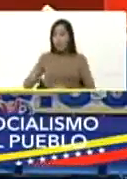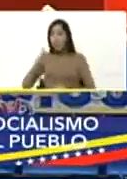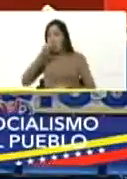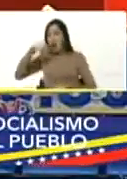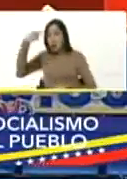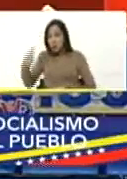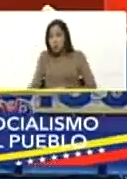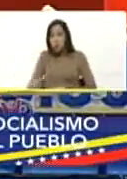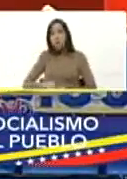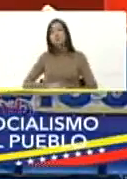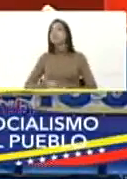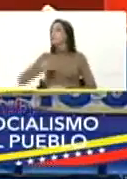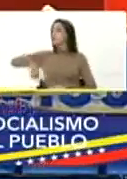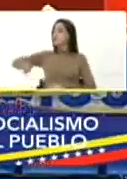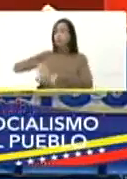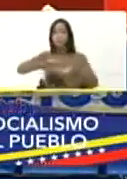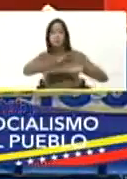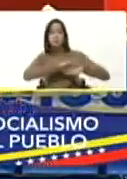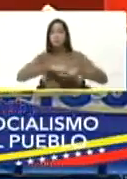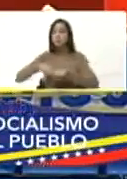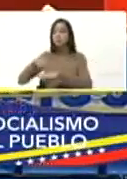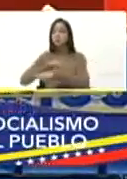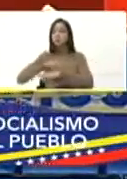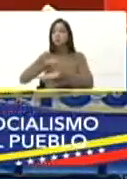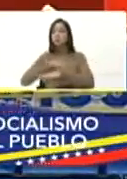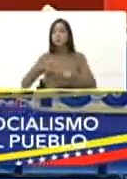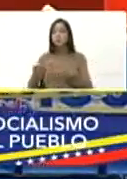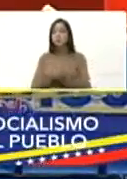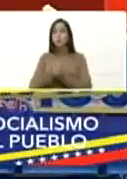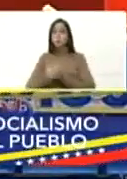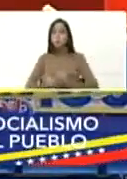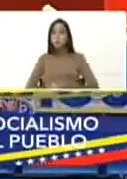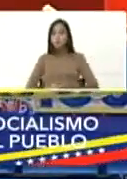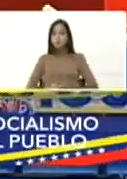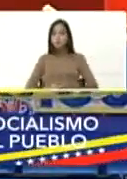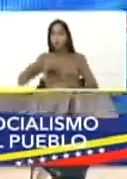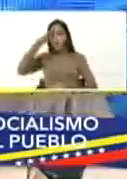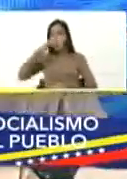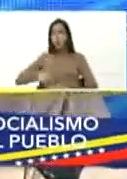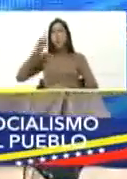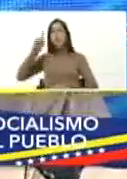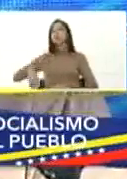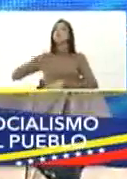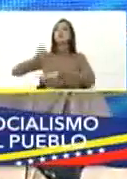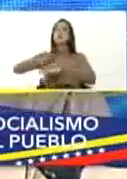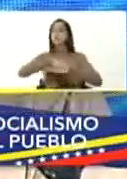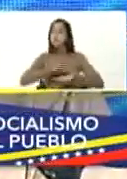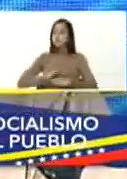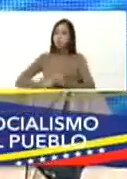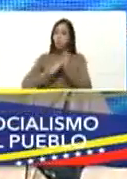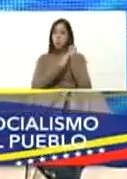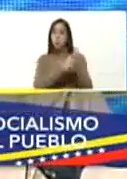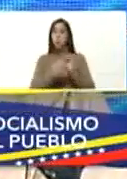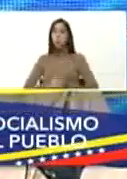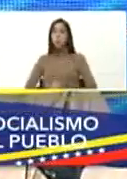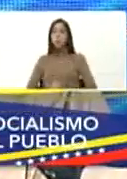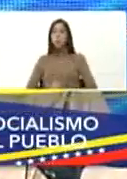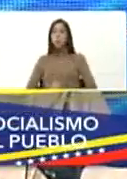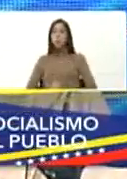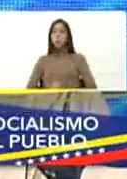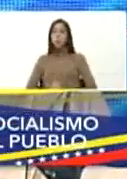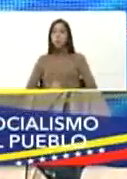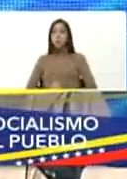Ricardo Menéndez, Mervin Maldonado, compañeros y compañeras, civiles y militares, líderes y jefes militares de las redes, las